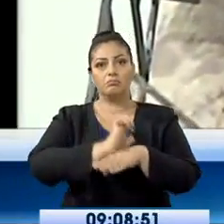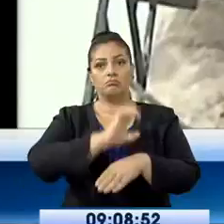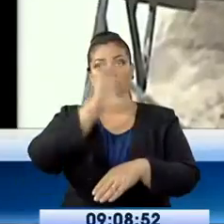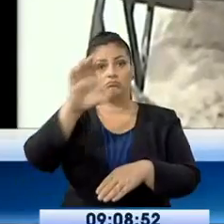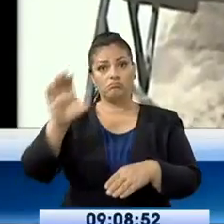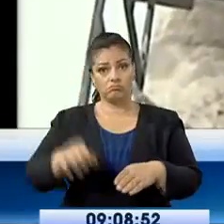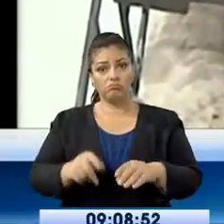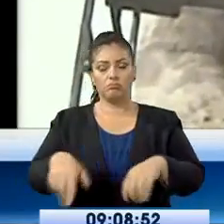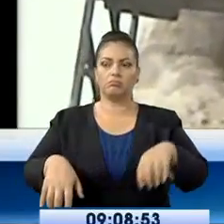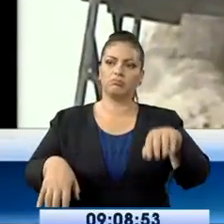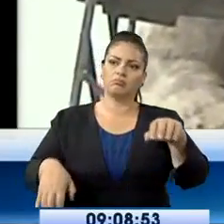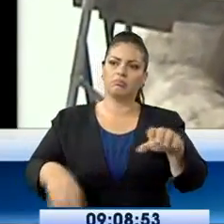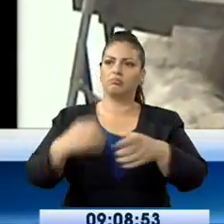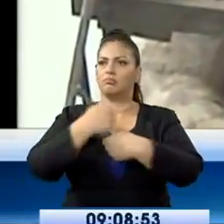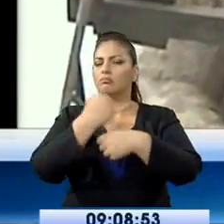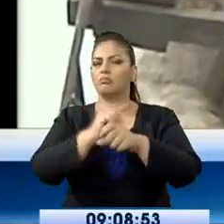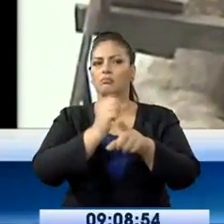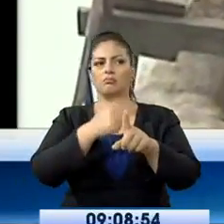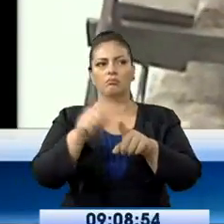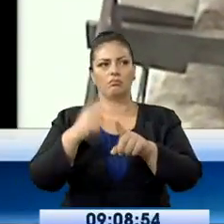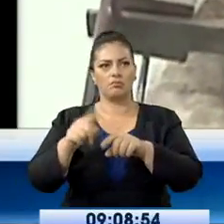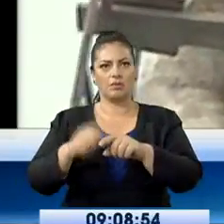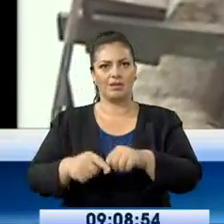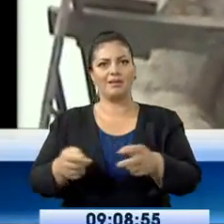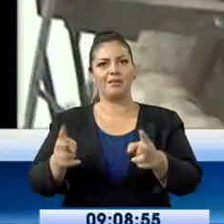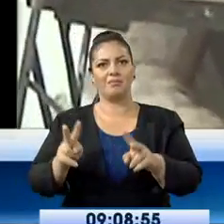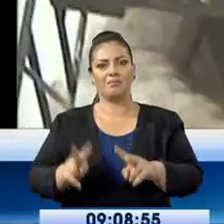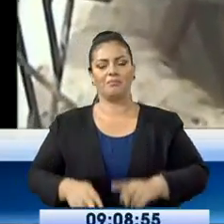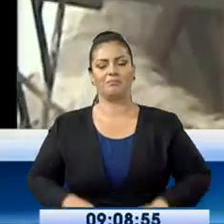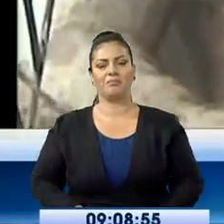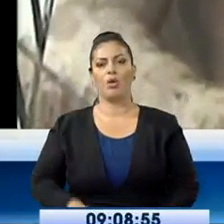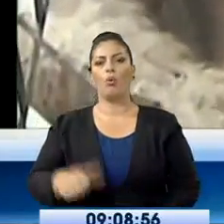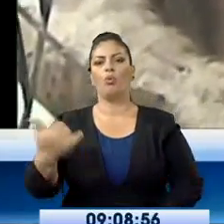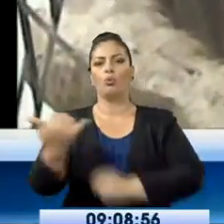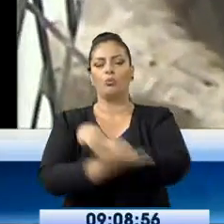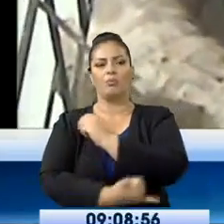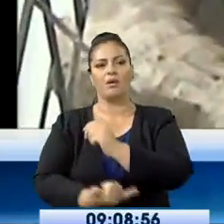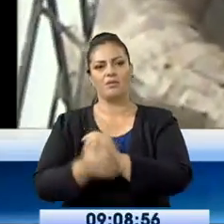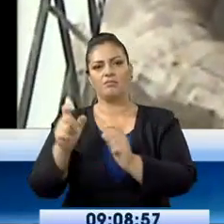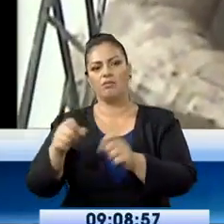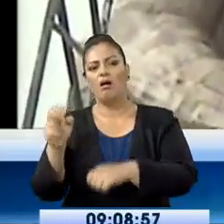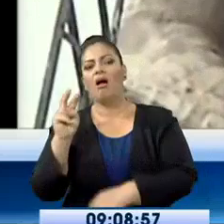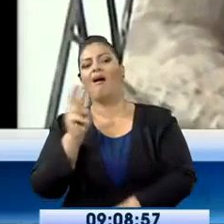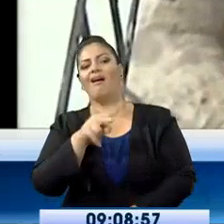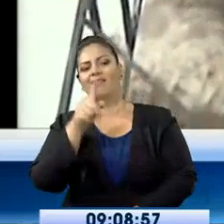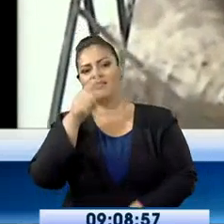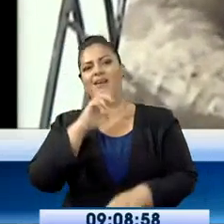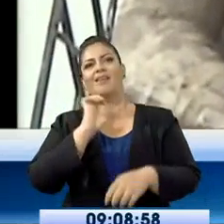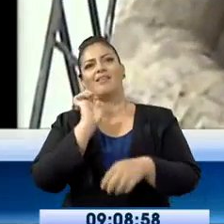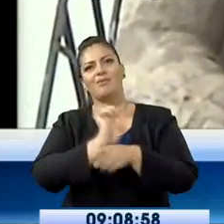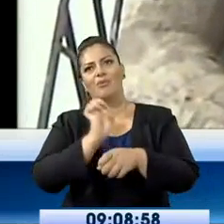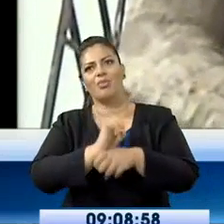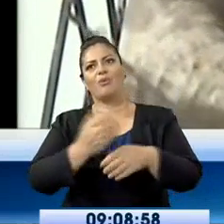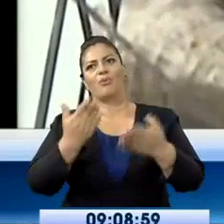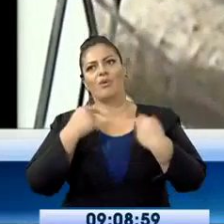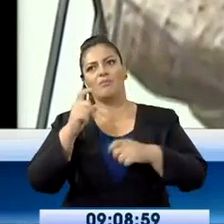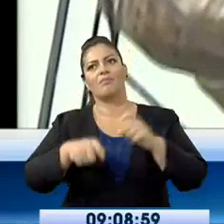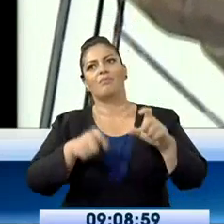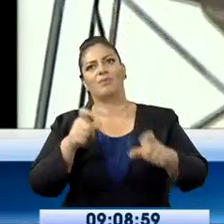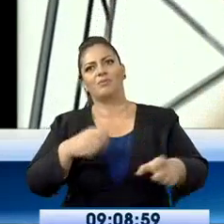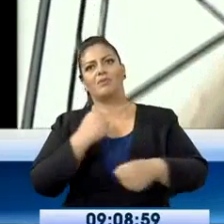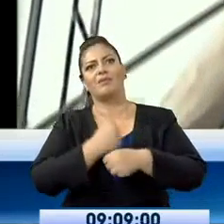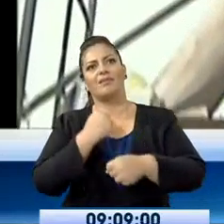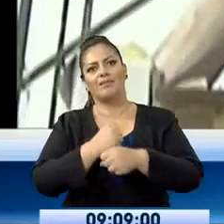ser mayormente conocido fuera y dentro también del país. Claro, muchísimas gracias. Estamos acá en Febres Cordero